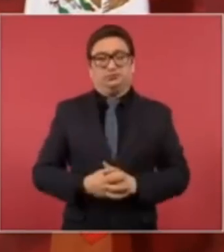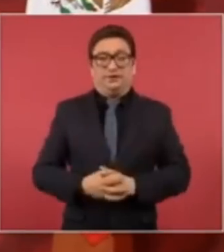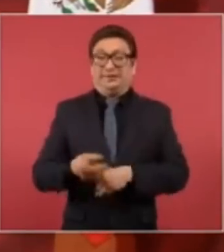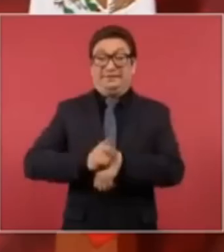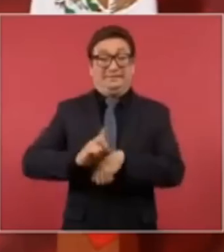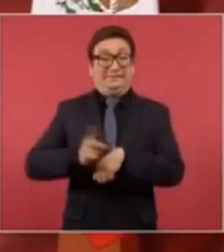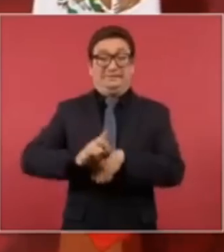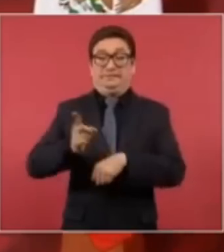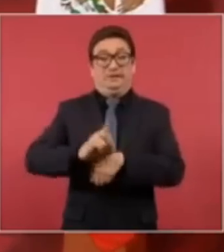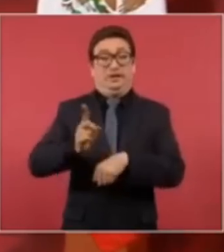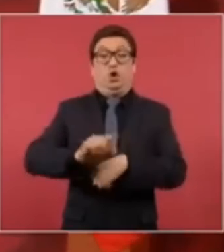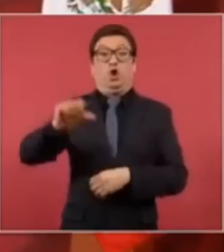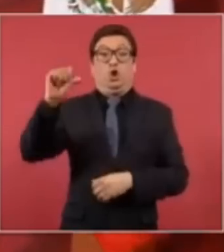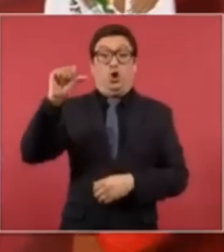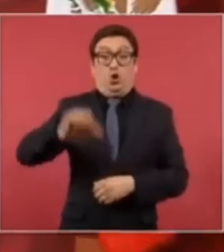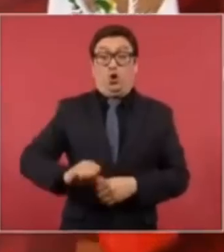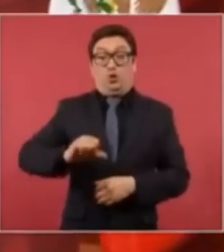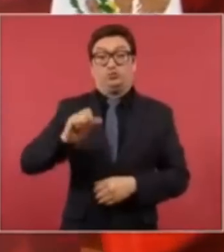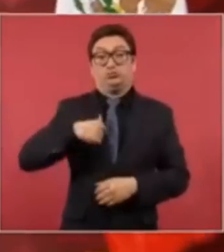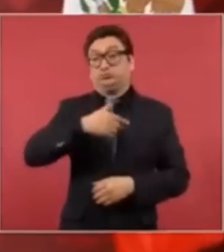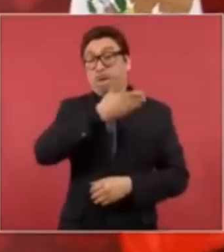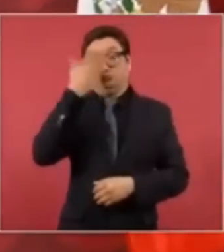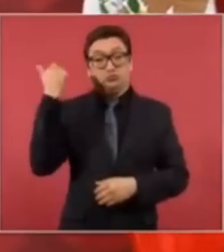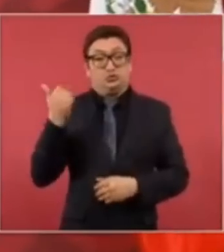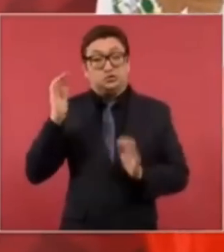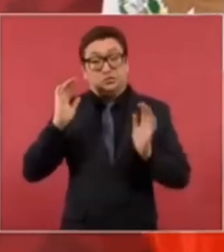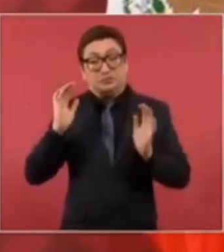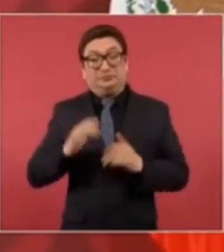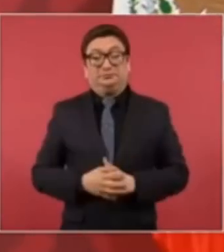todos los días. Lo de hoy yo no lo sabía,